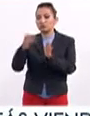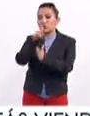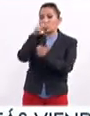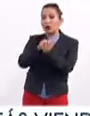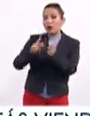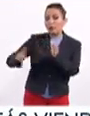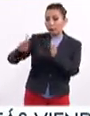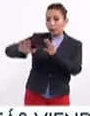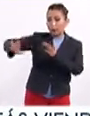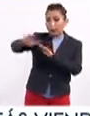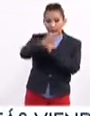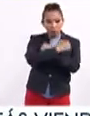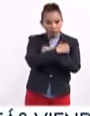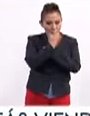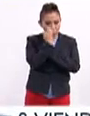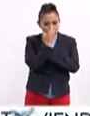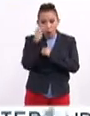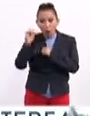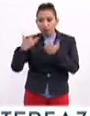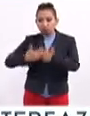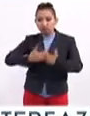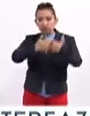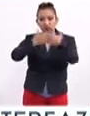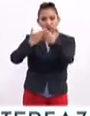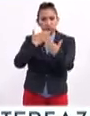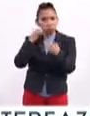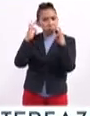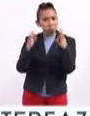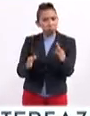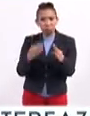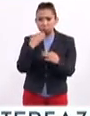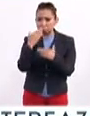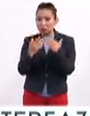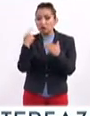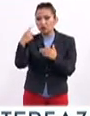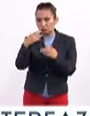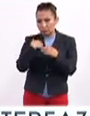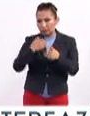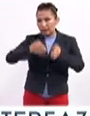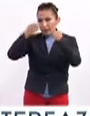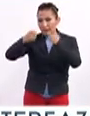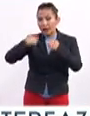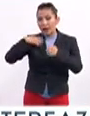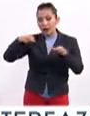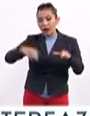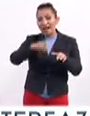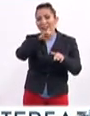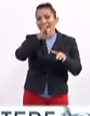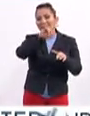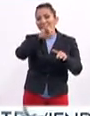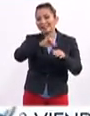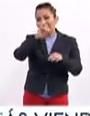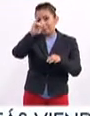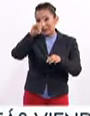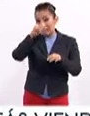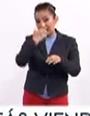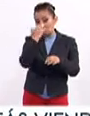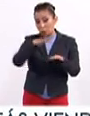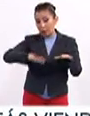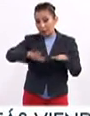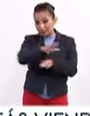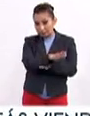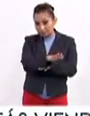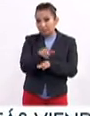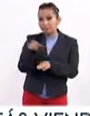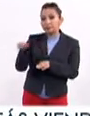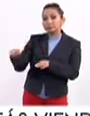espacios públicos, educativos o corporativos funcionales. Entre sus obras destacan la Unidad Zacatenco del Instituto Politécnico